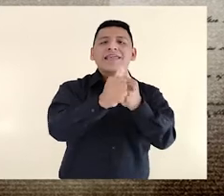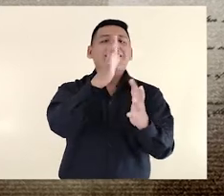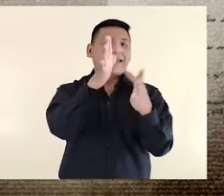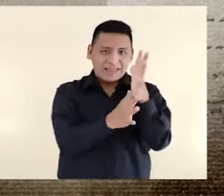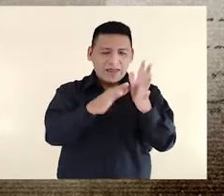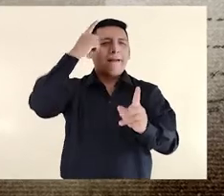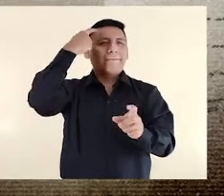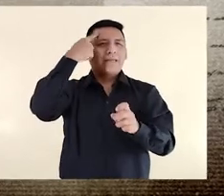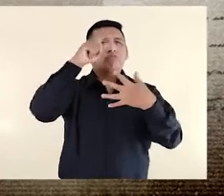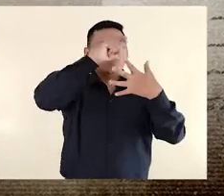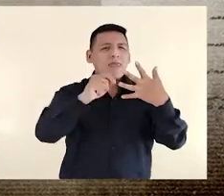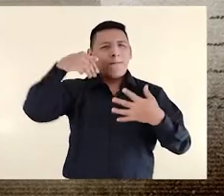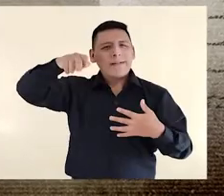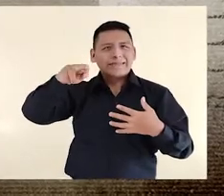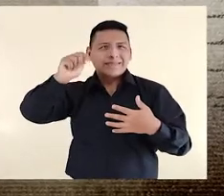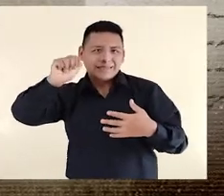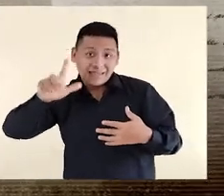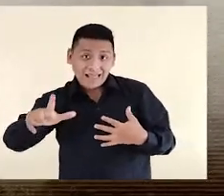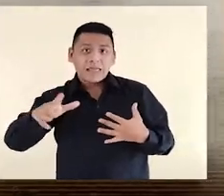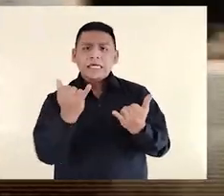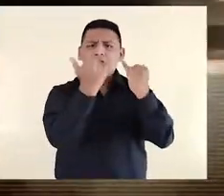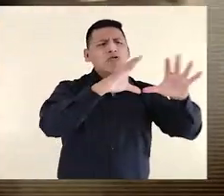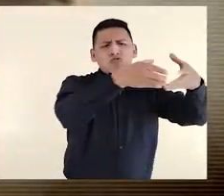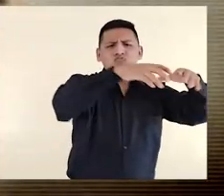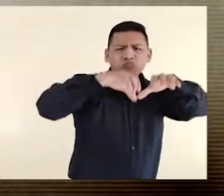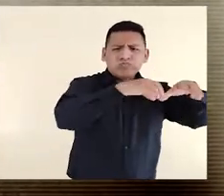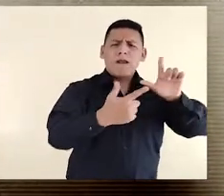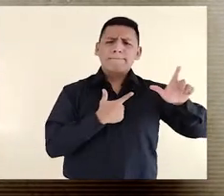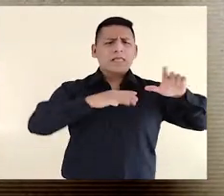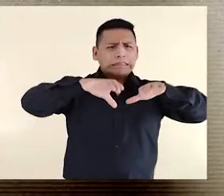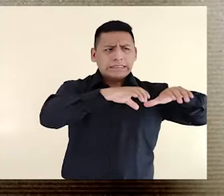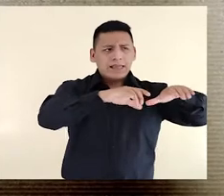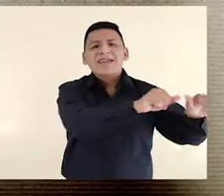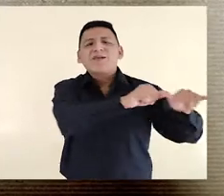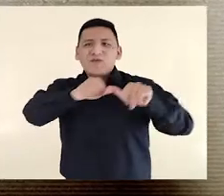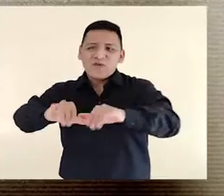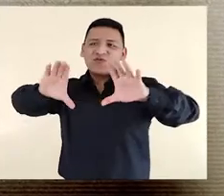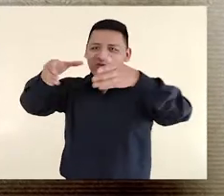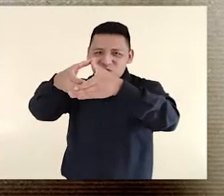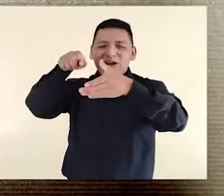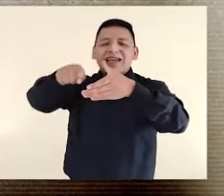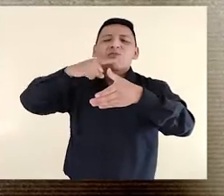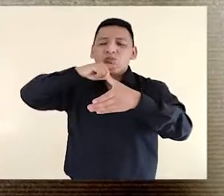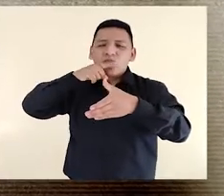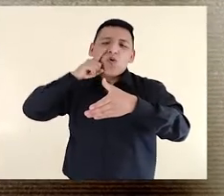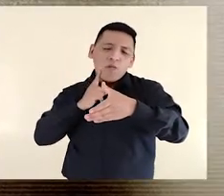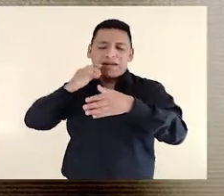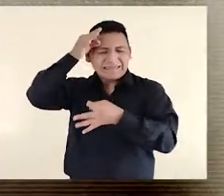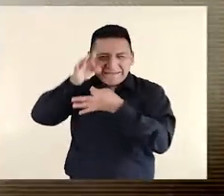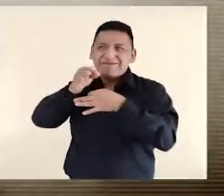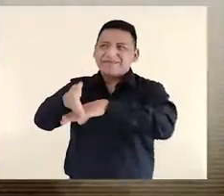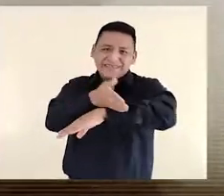de Jesús, la hizo pensando en una de tipo marcial, y así como existen los ejercicios militares, también era necesaria la existencia de